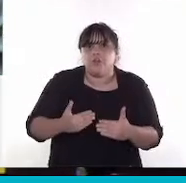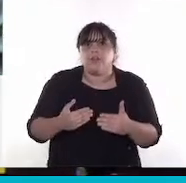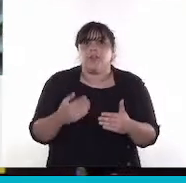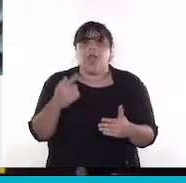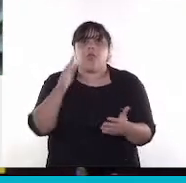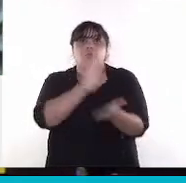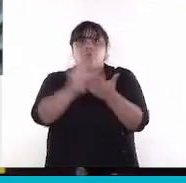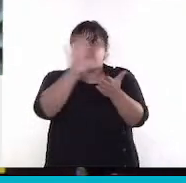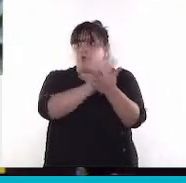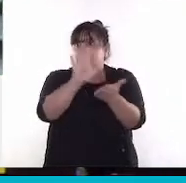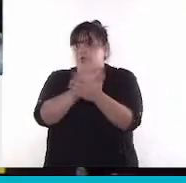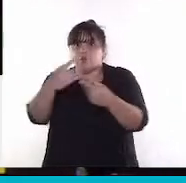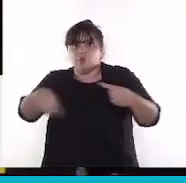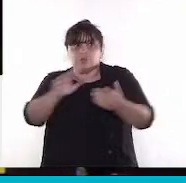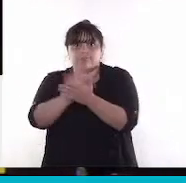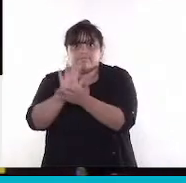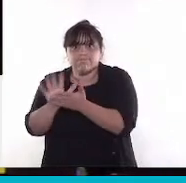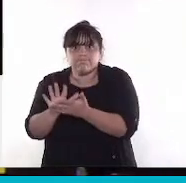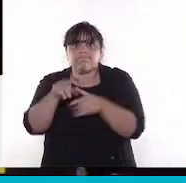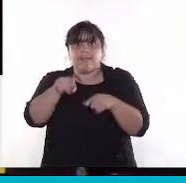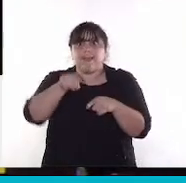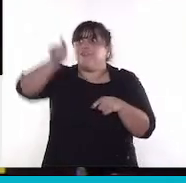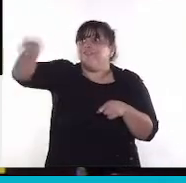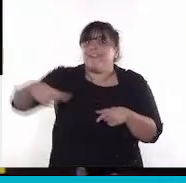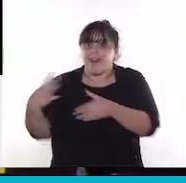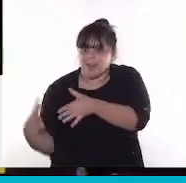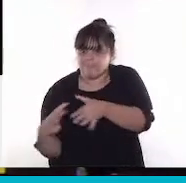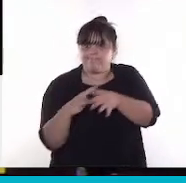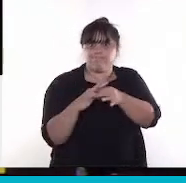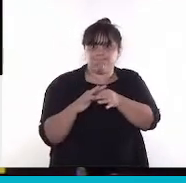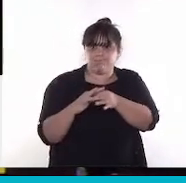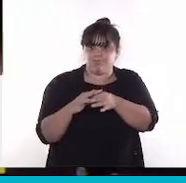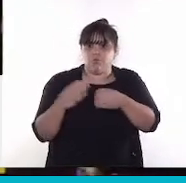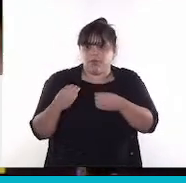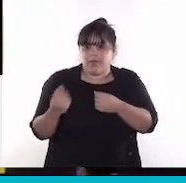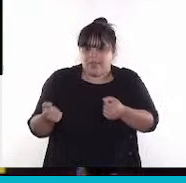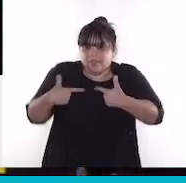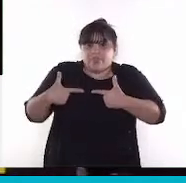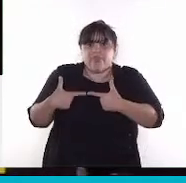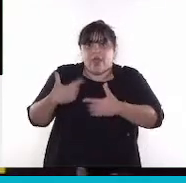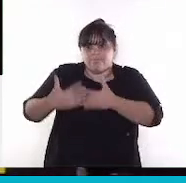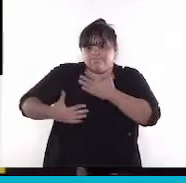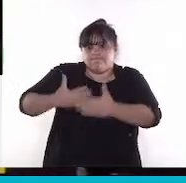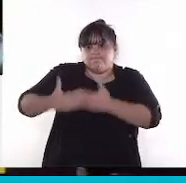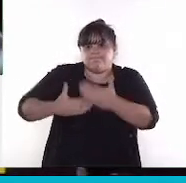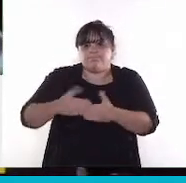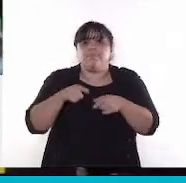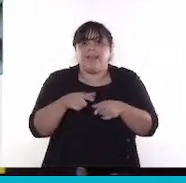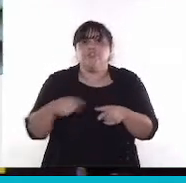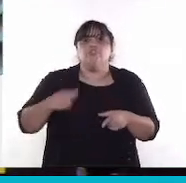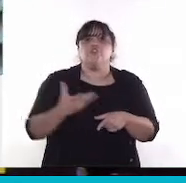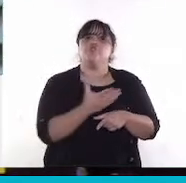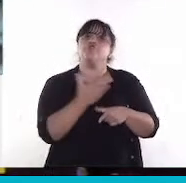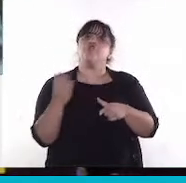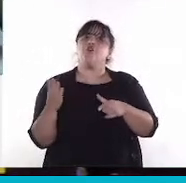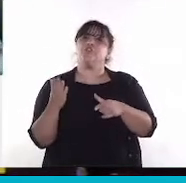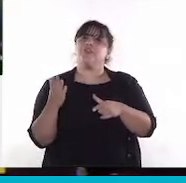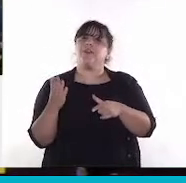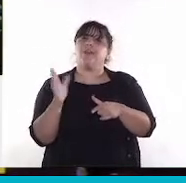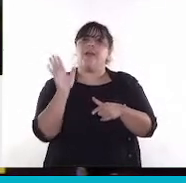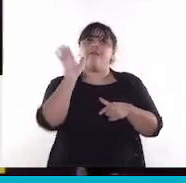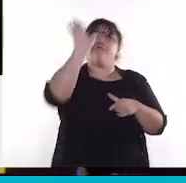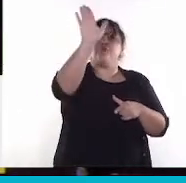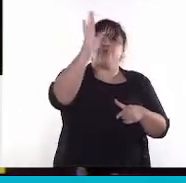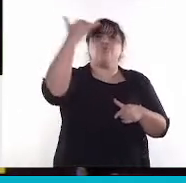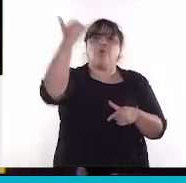innovación son el motor que va a marcar la diferencia entre una sociedad que mira el futuro y una